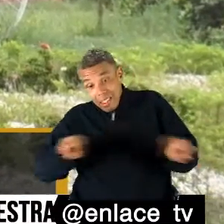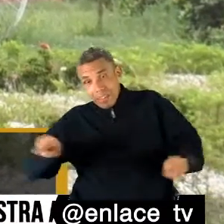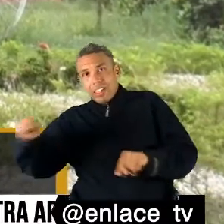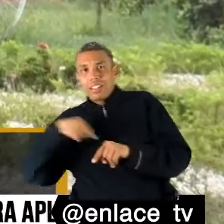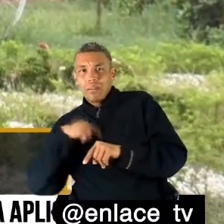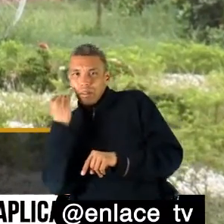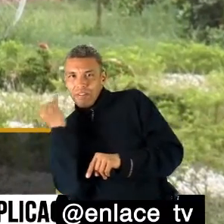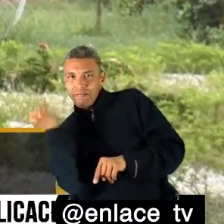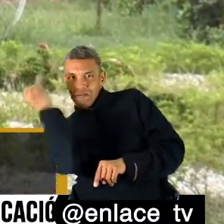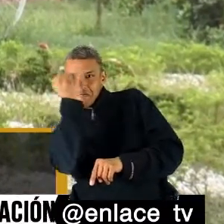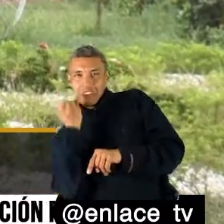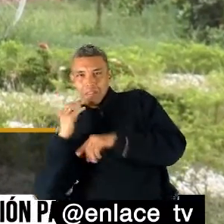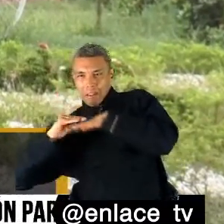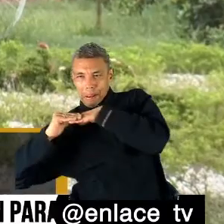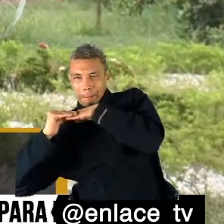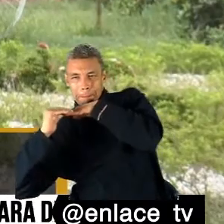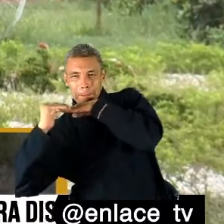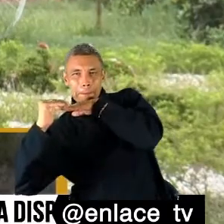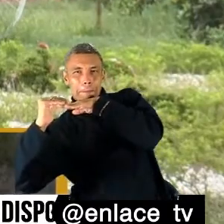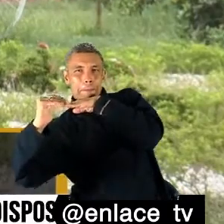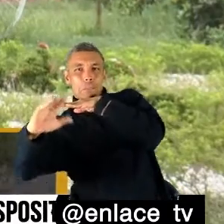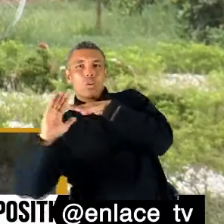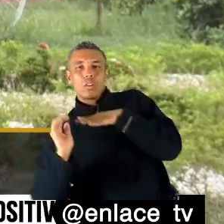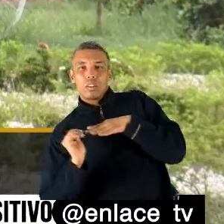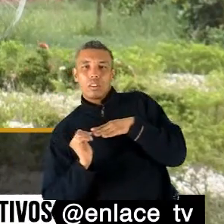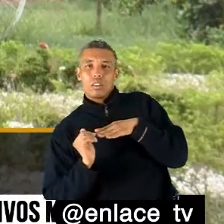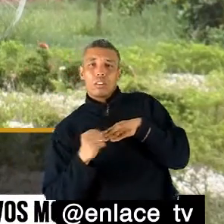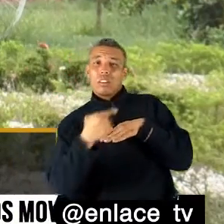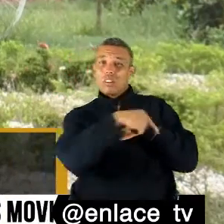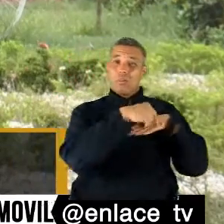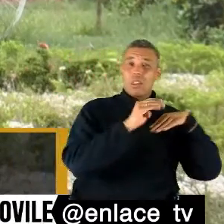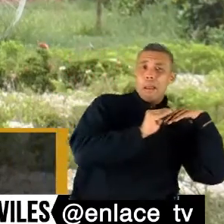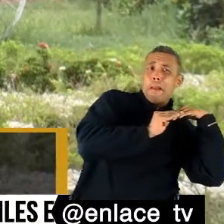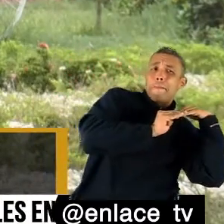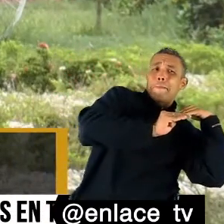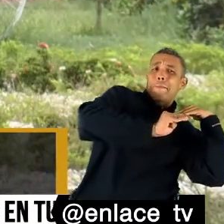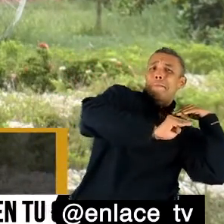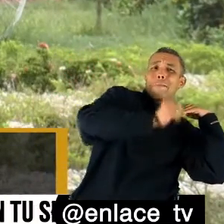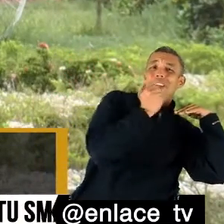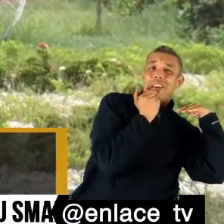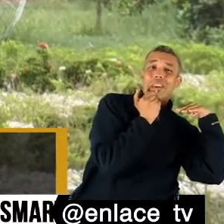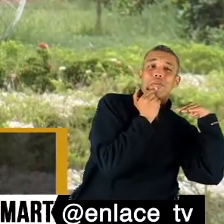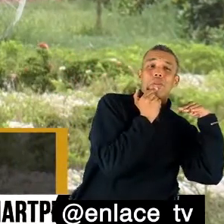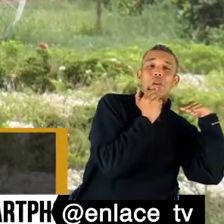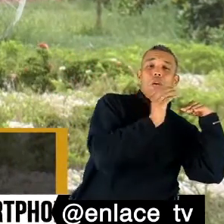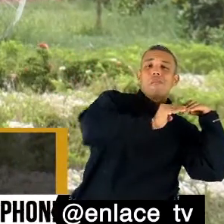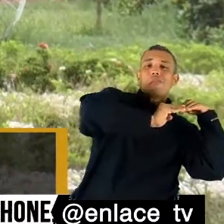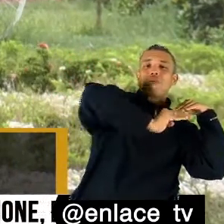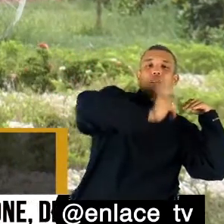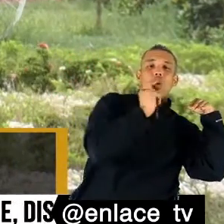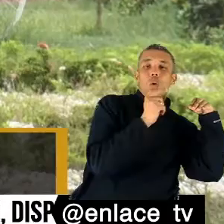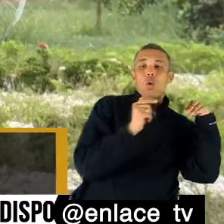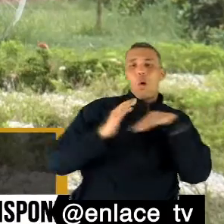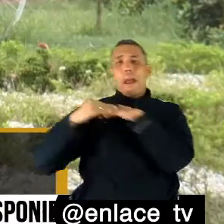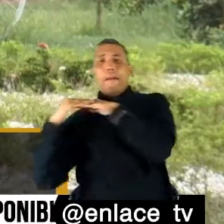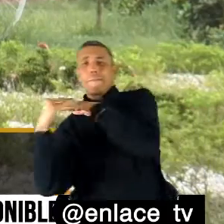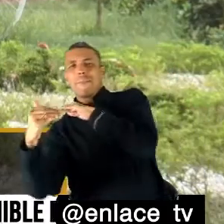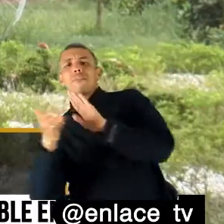superficies continuas, es decir, no tienen dilatación, son pisos más higiénicos, son pisos lavables, son